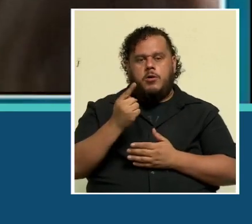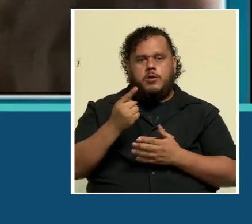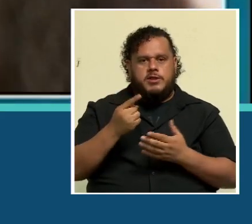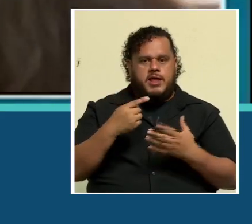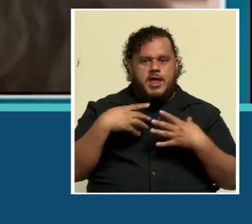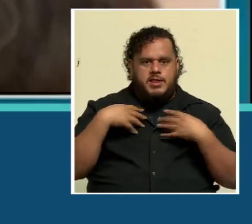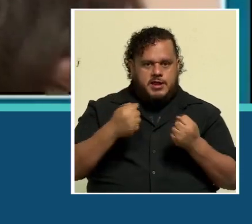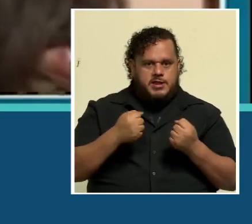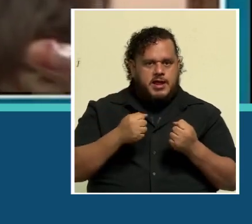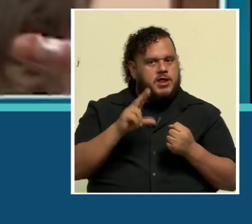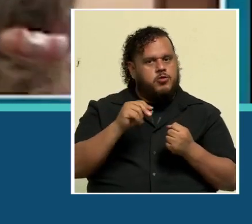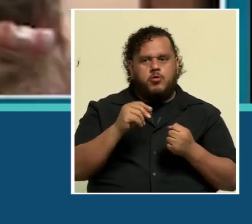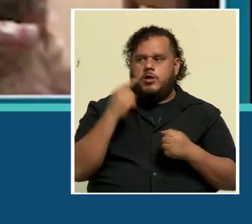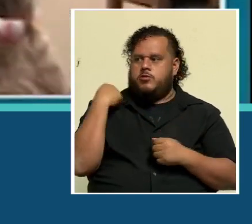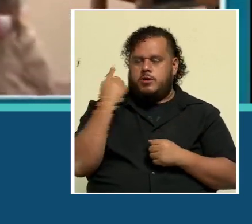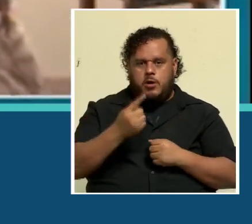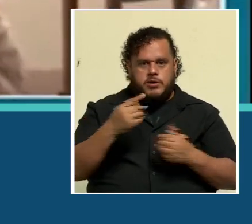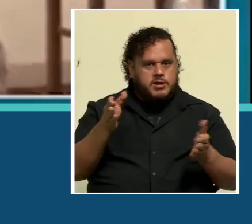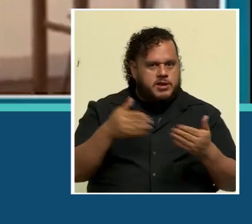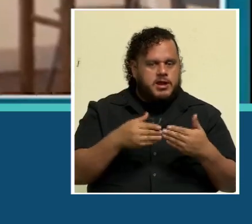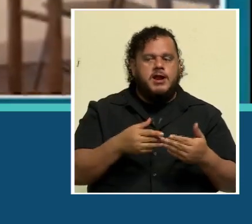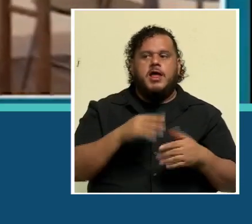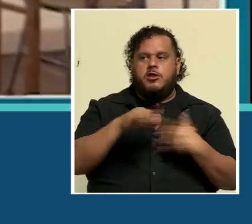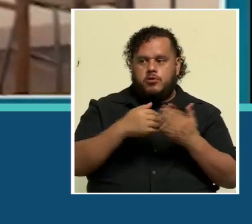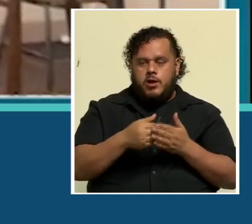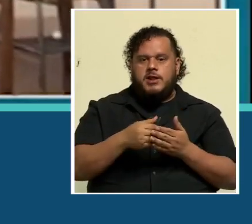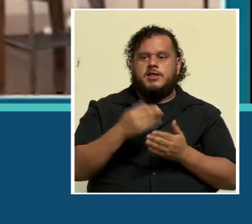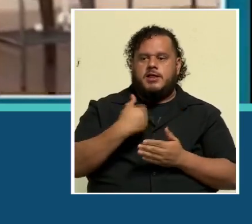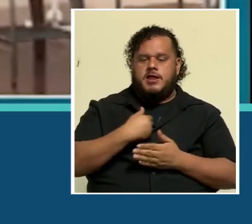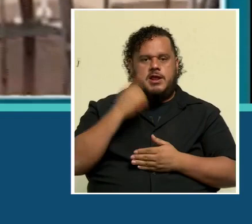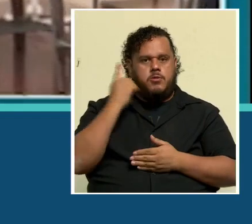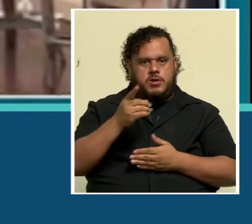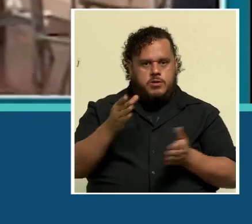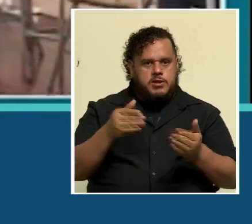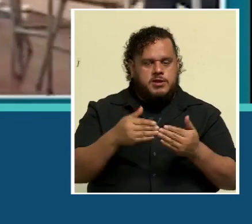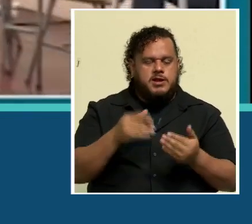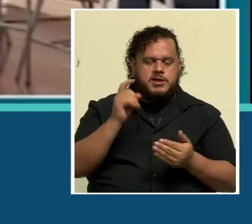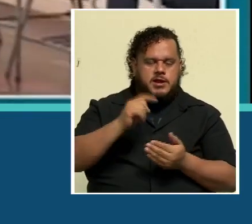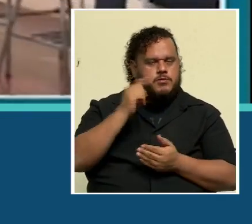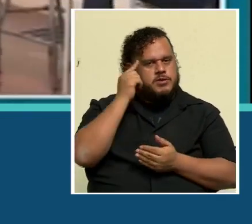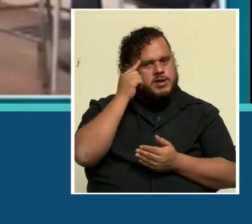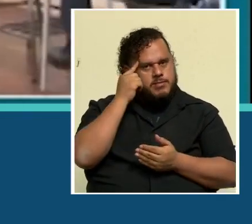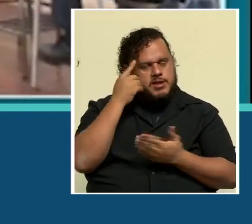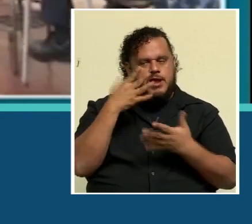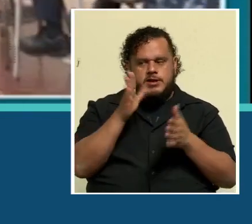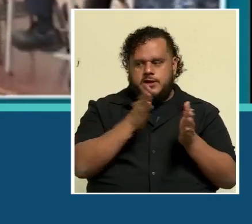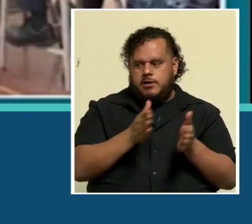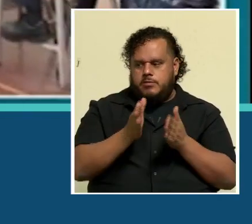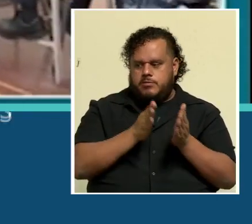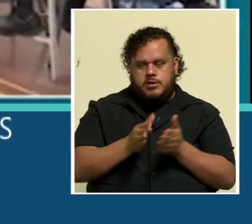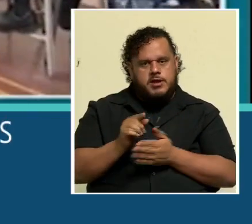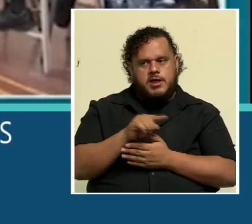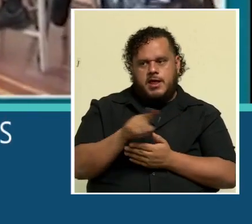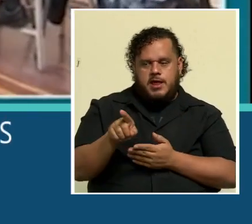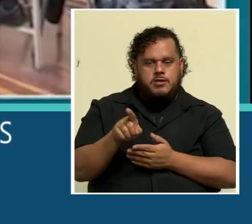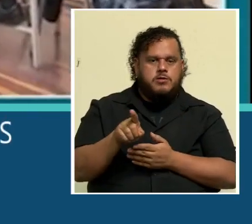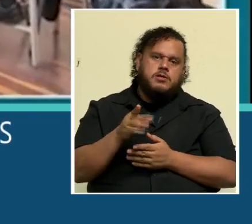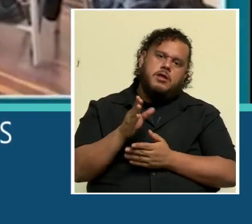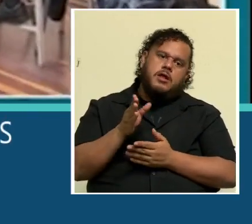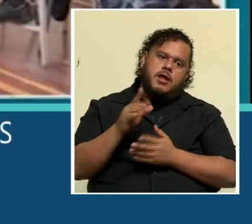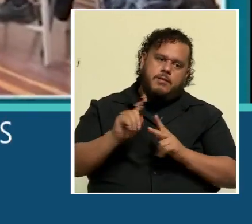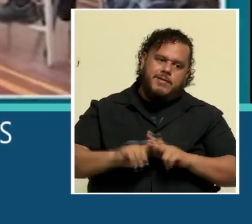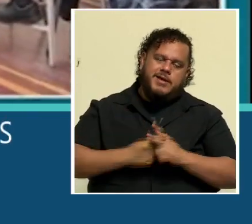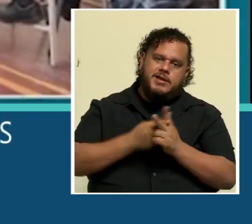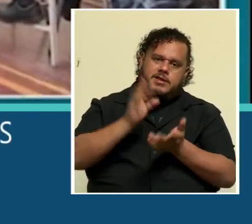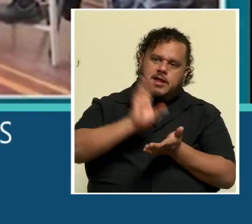de cierre. Aquellos que tienen orden de cierre sí tenemos que pensar, ya lo hemos planificado así, que ellos van a iniciar